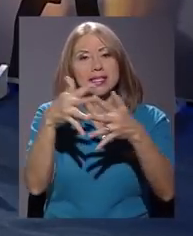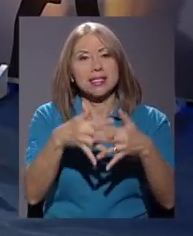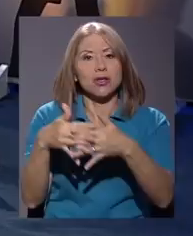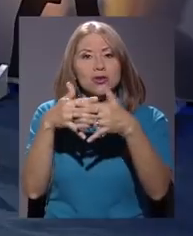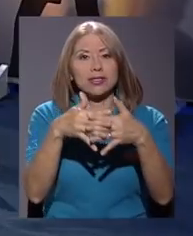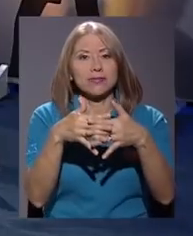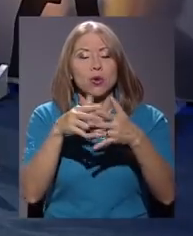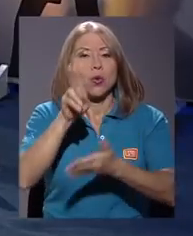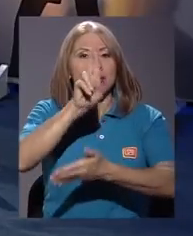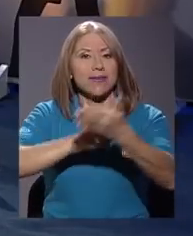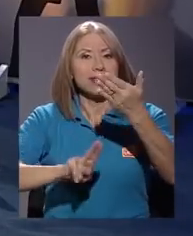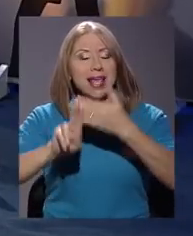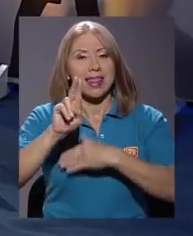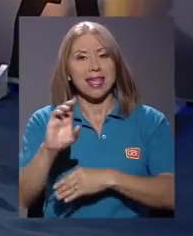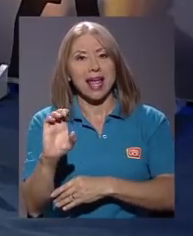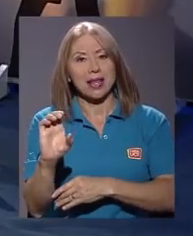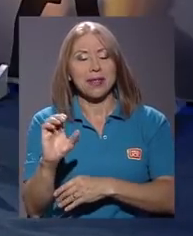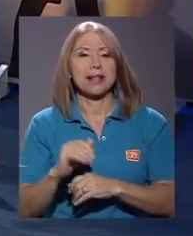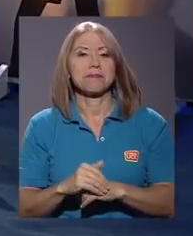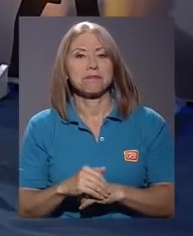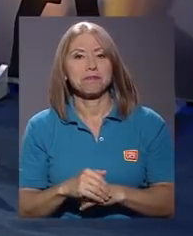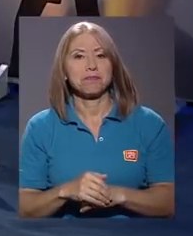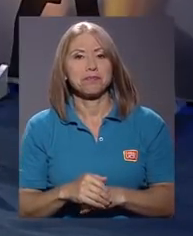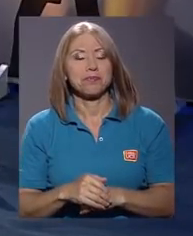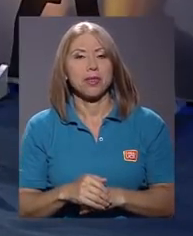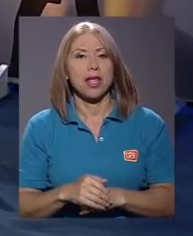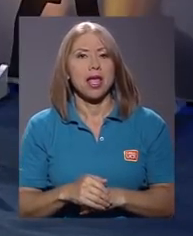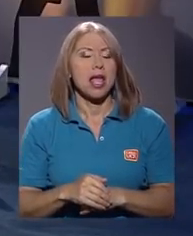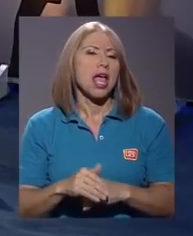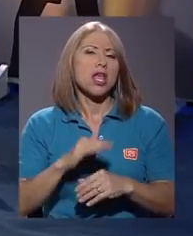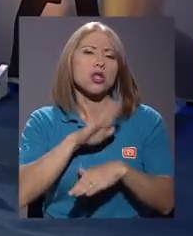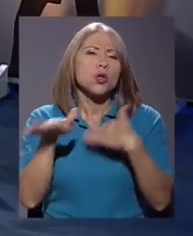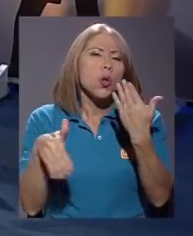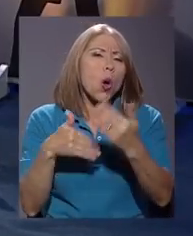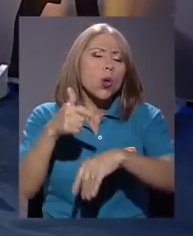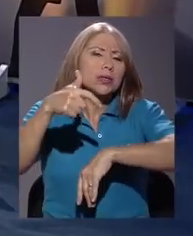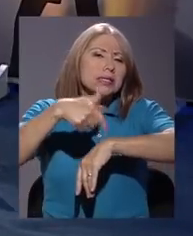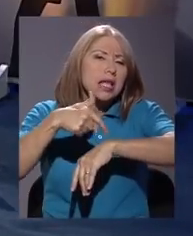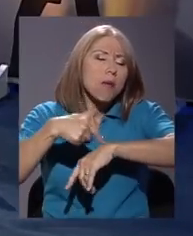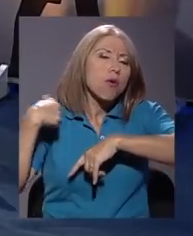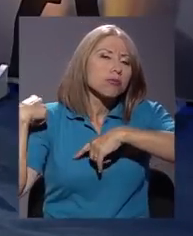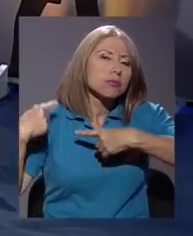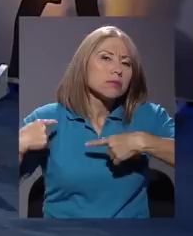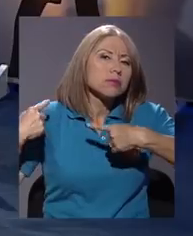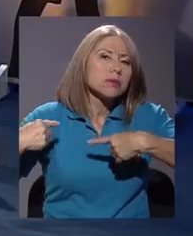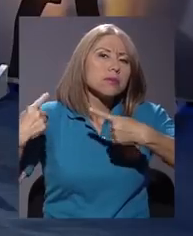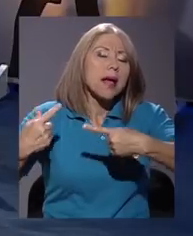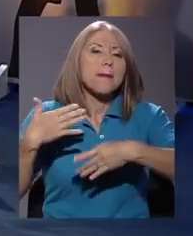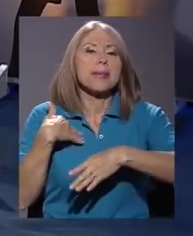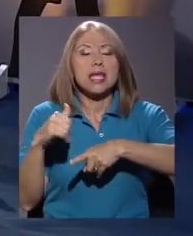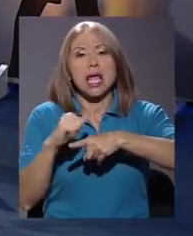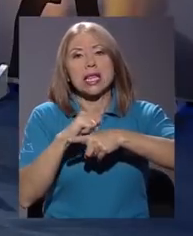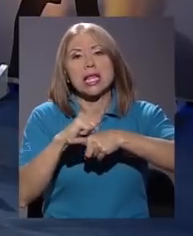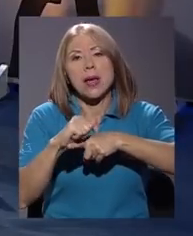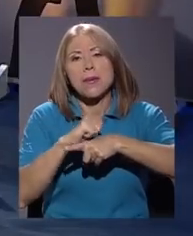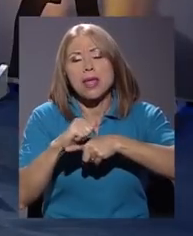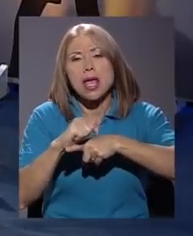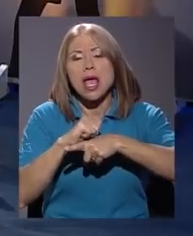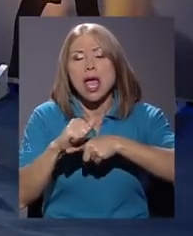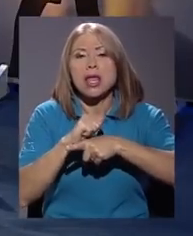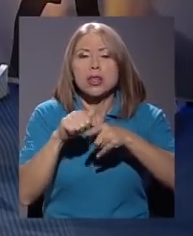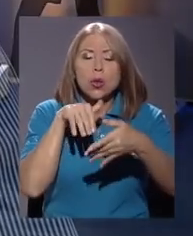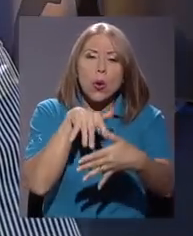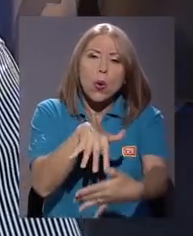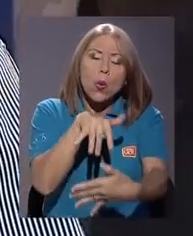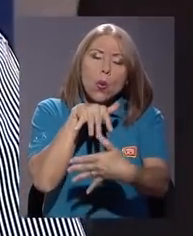carnegie melon y en todo ese transcurso verdad de de mi entrenamiento académico siempre tuve en